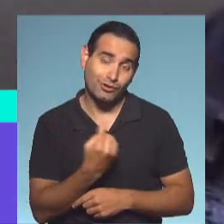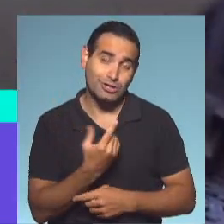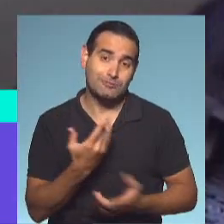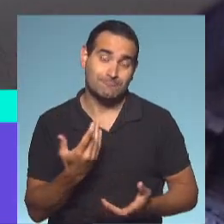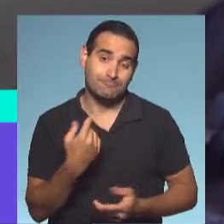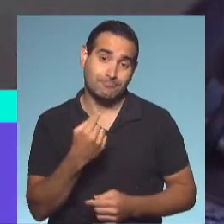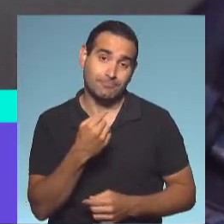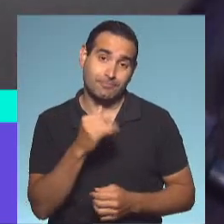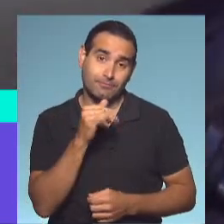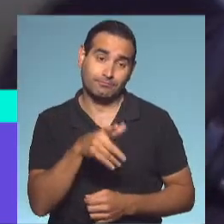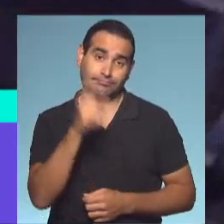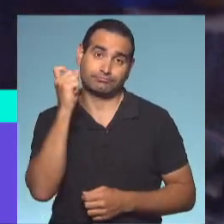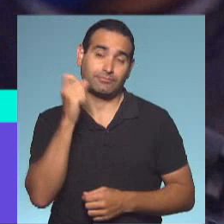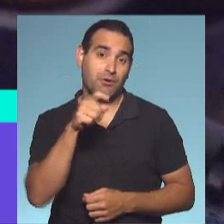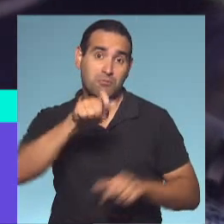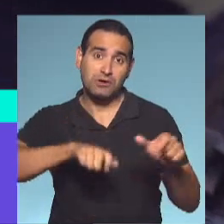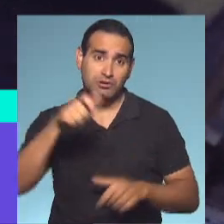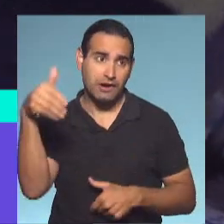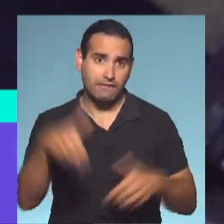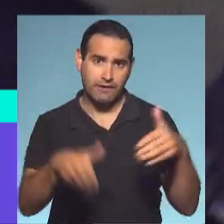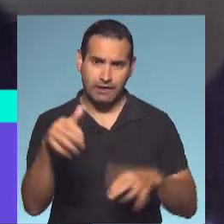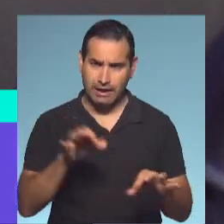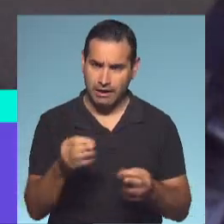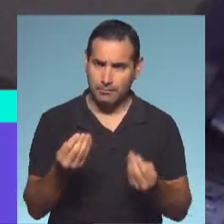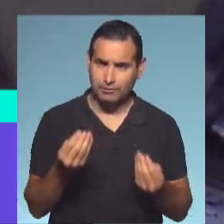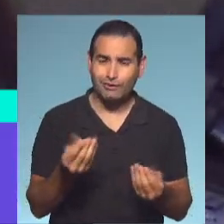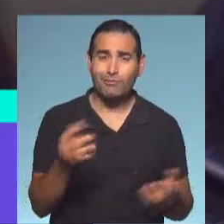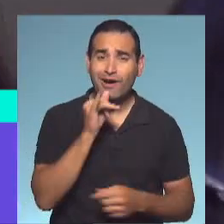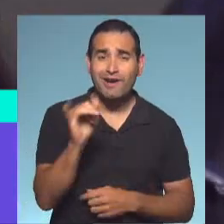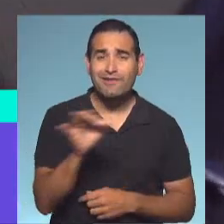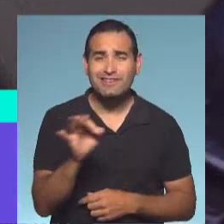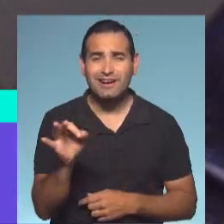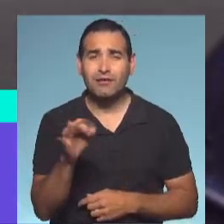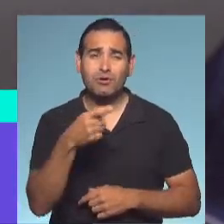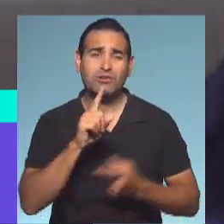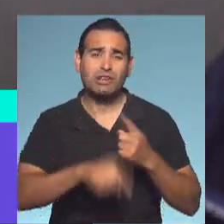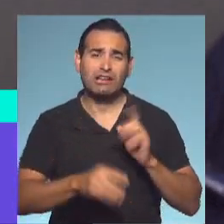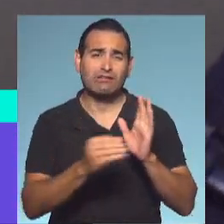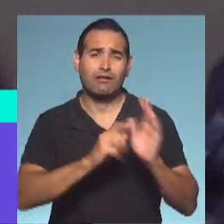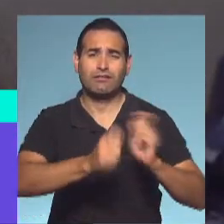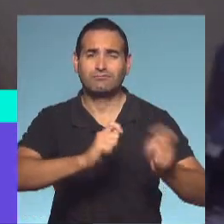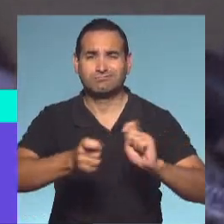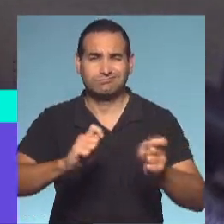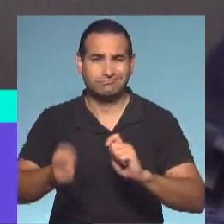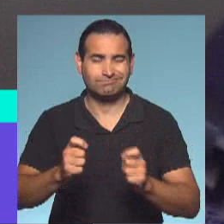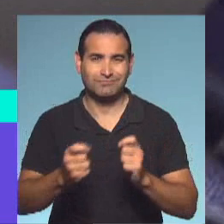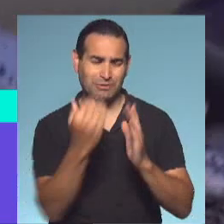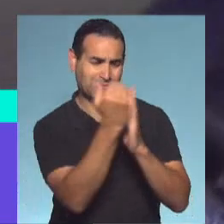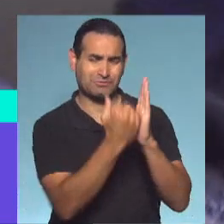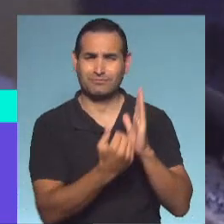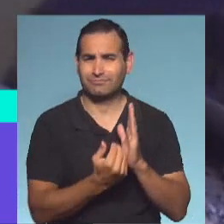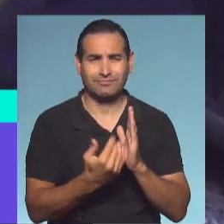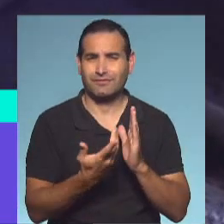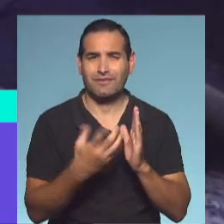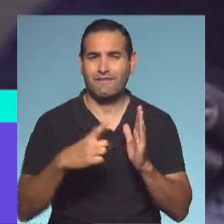manera detectamos era que la gente no venía y era porque no les habían avisado, porque habían hecho una asignación de turnos compulsiva en un padrón